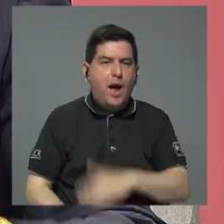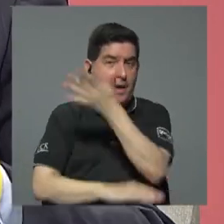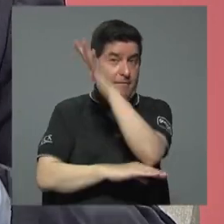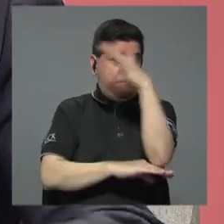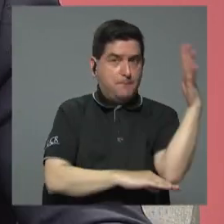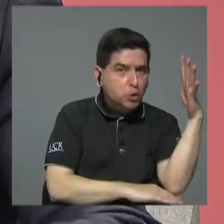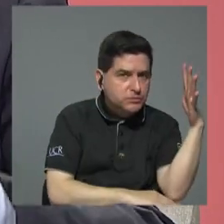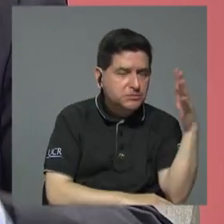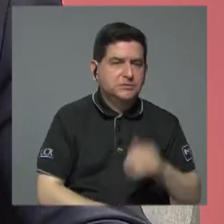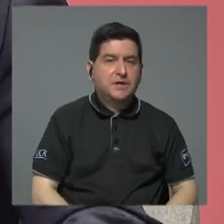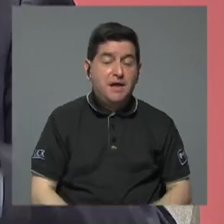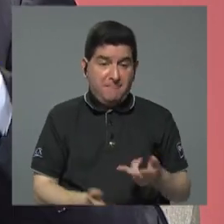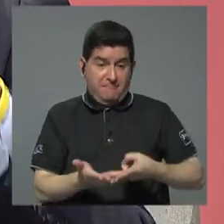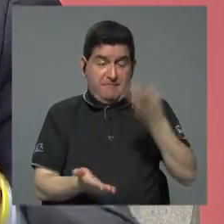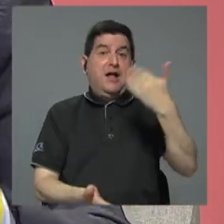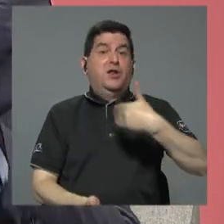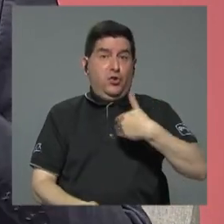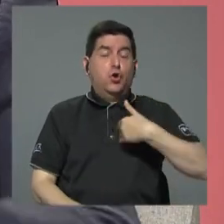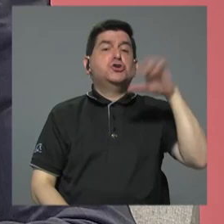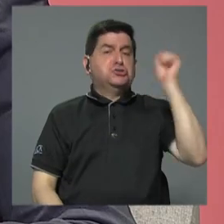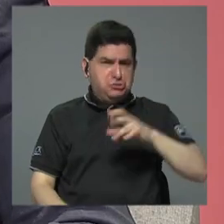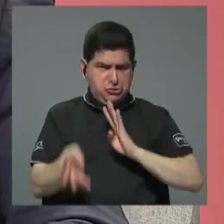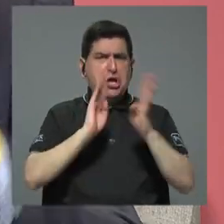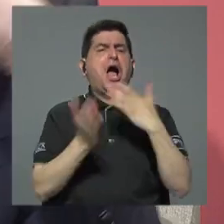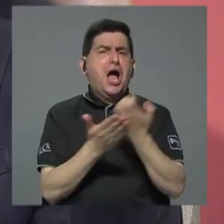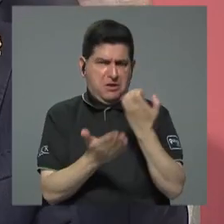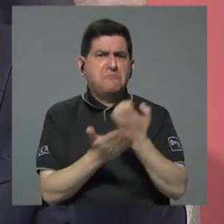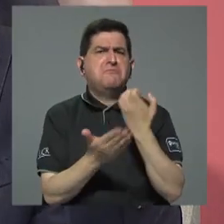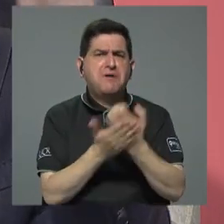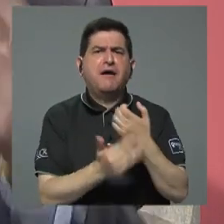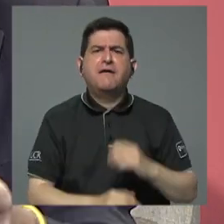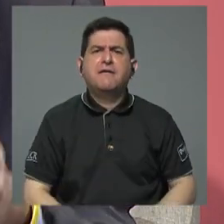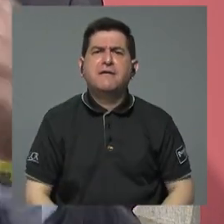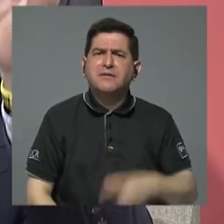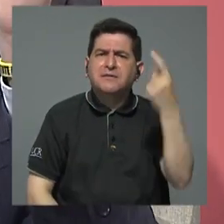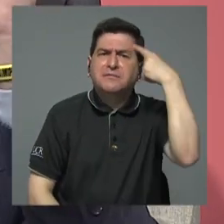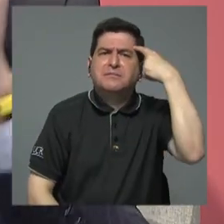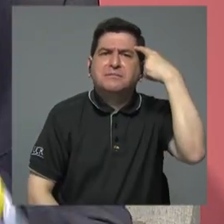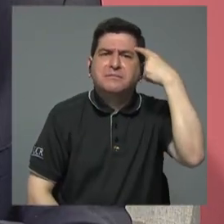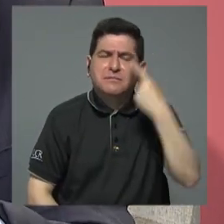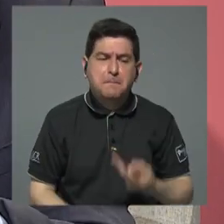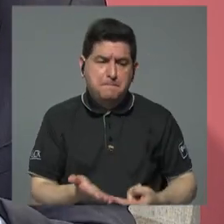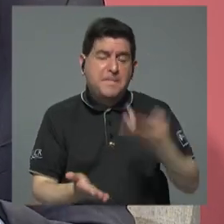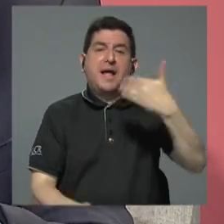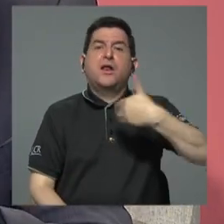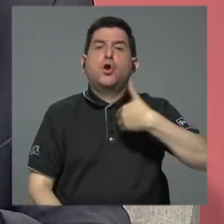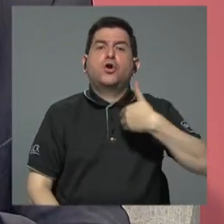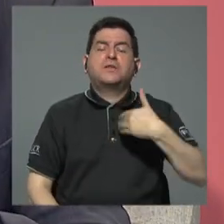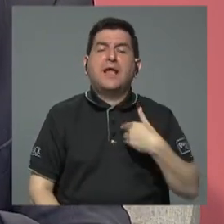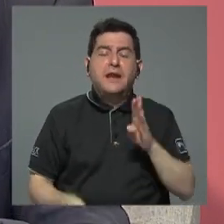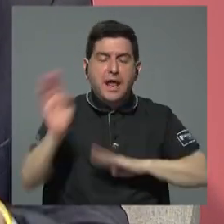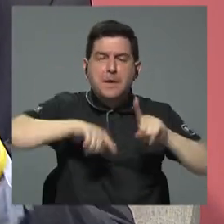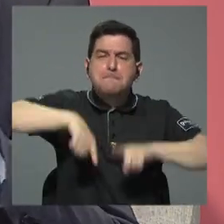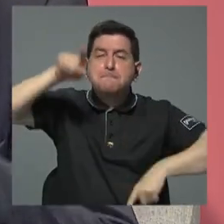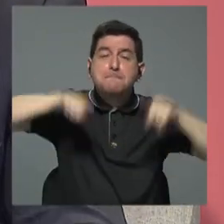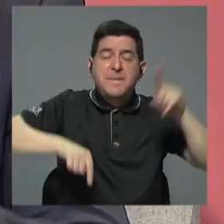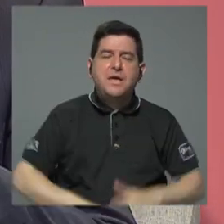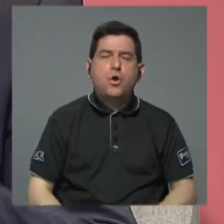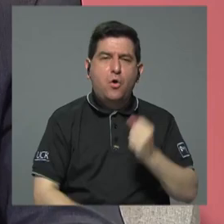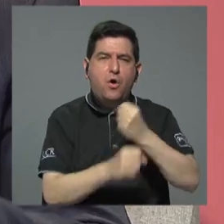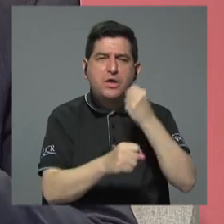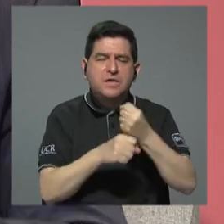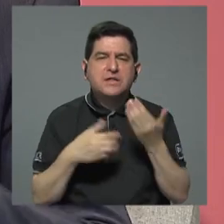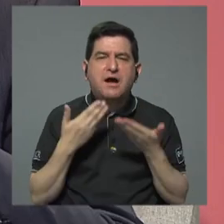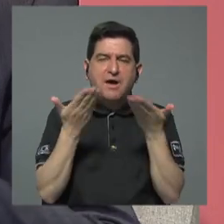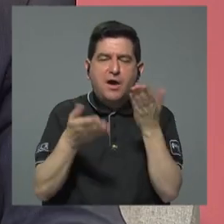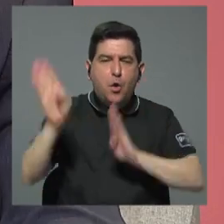bosques, que son la riqueza. Y sí, hablemos de economía, calculemos el valor que tiene nuestra biodiversidad y los empleos que